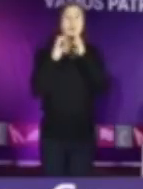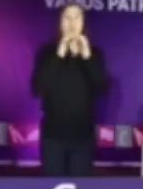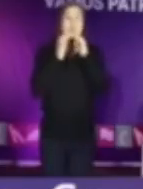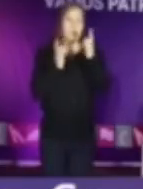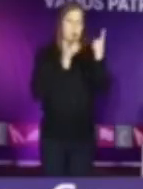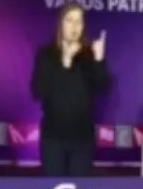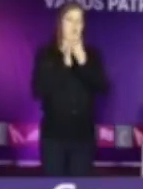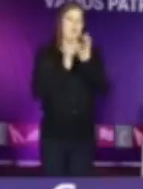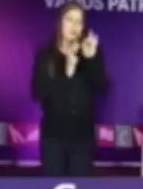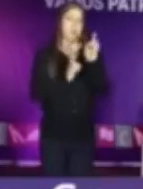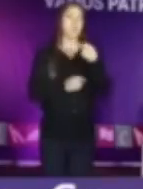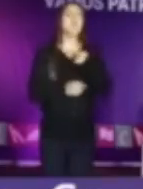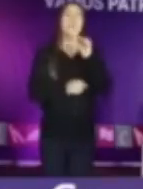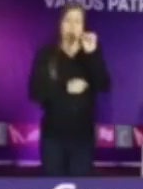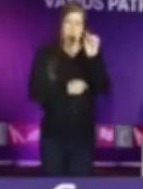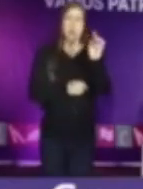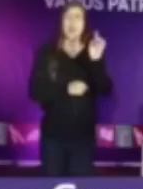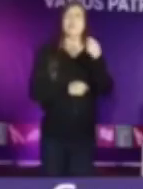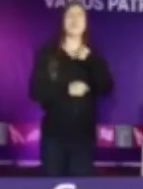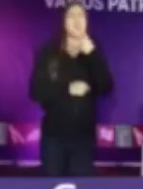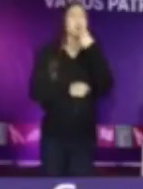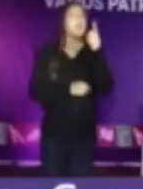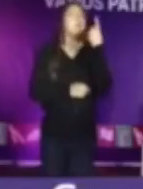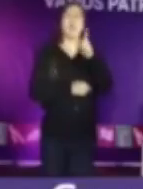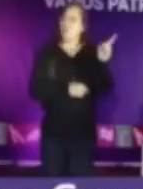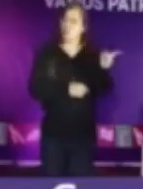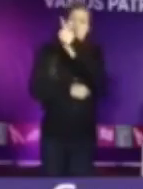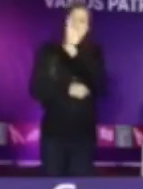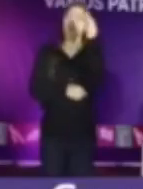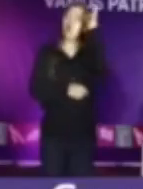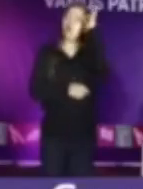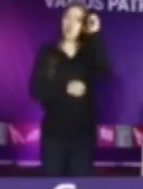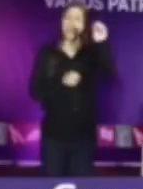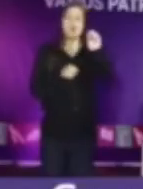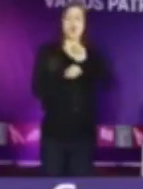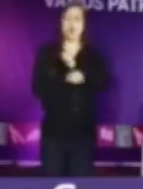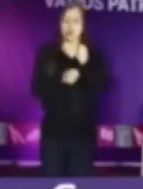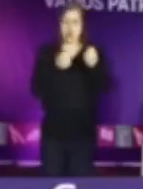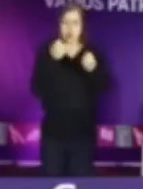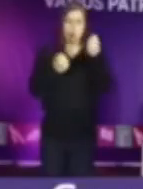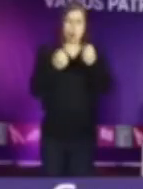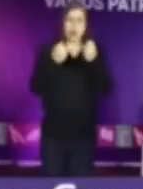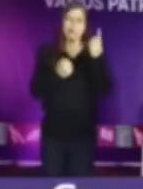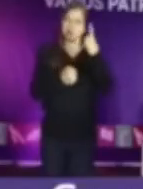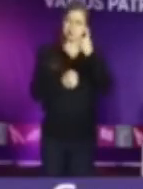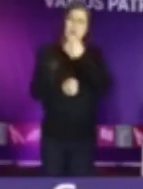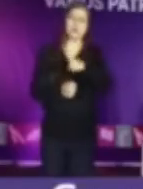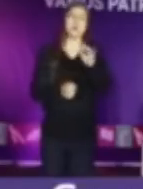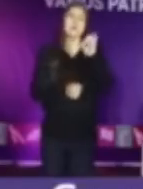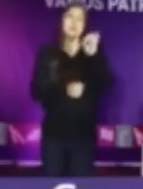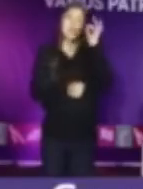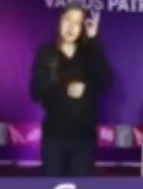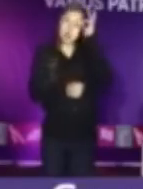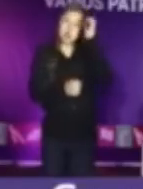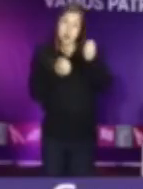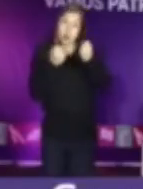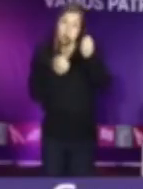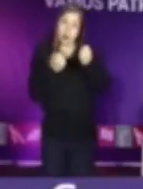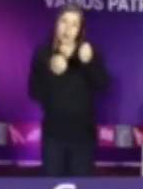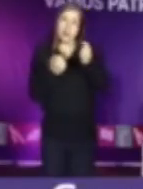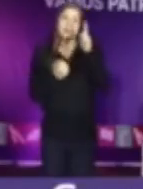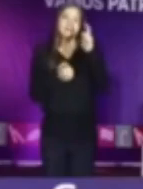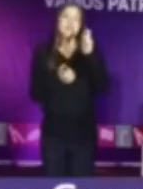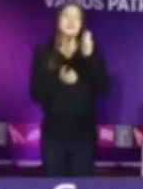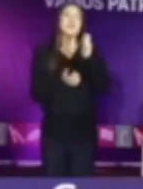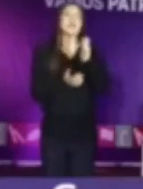ahorita te mando a mi chofer. Y yo decía, ay, la madre. Entonces me mandaban a su chofer, un chofer, por cierto, que pagaba,